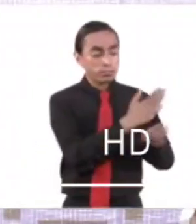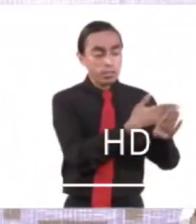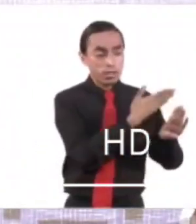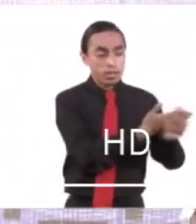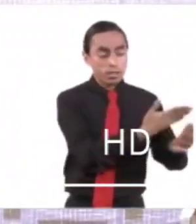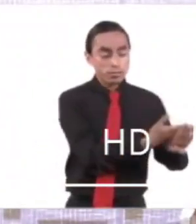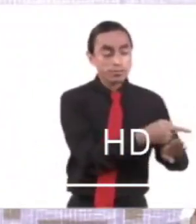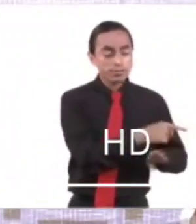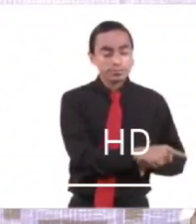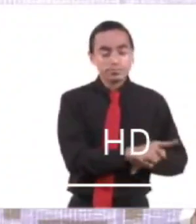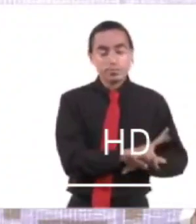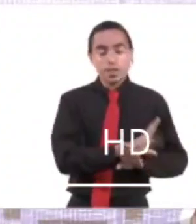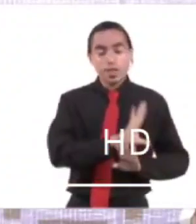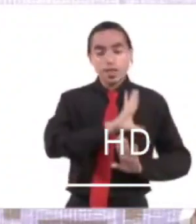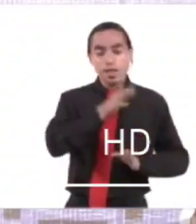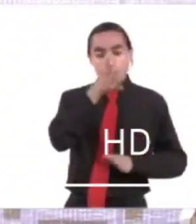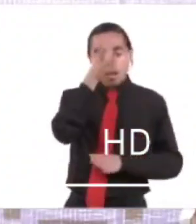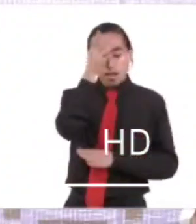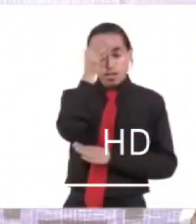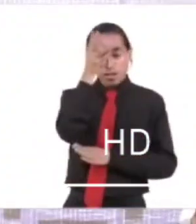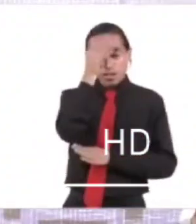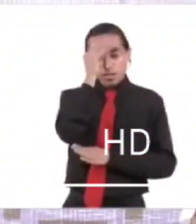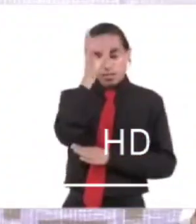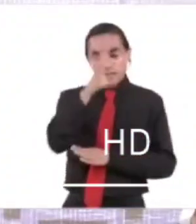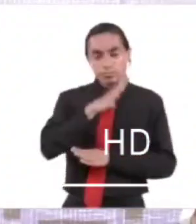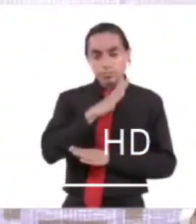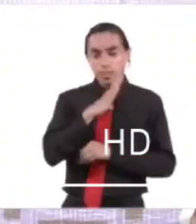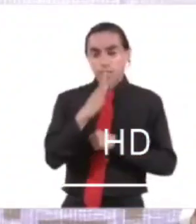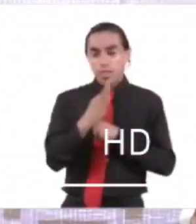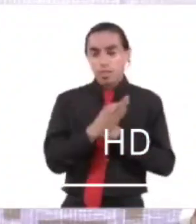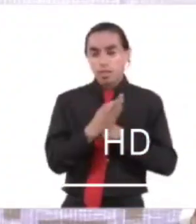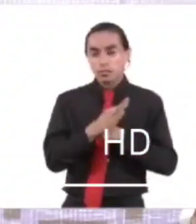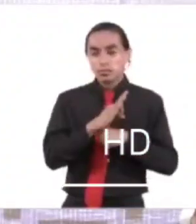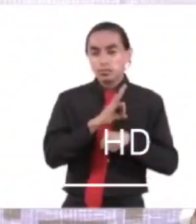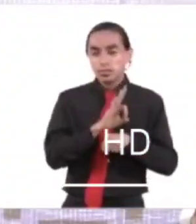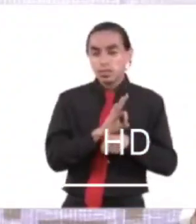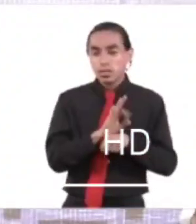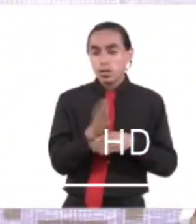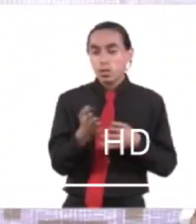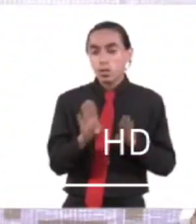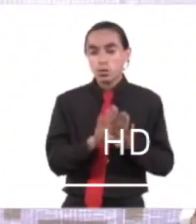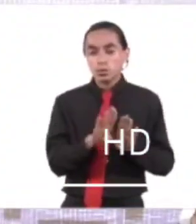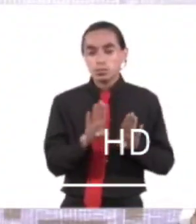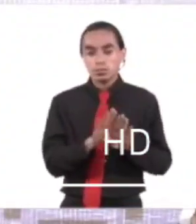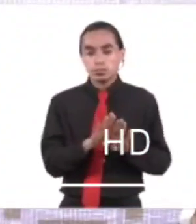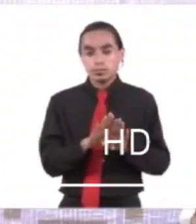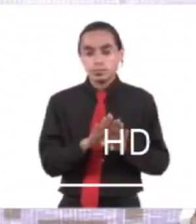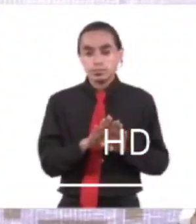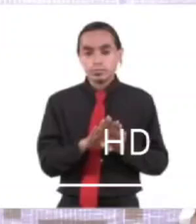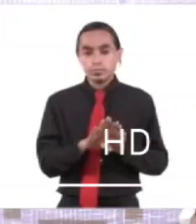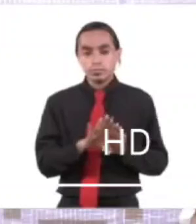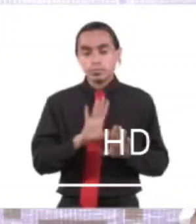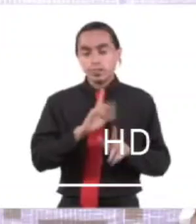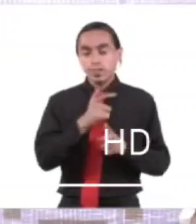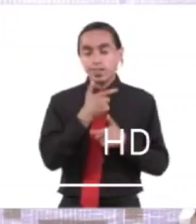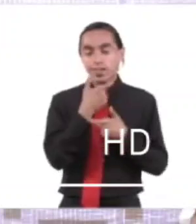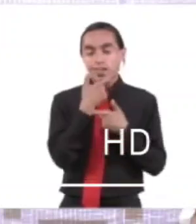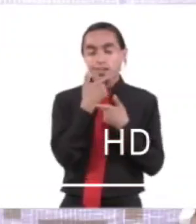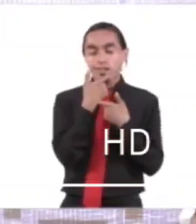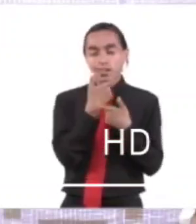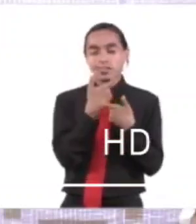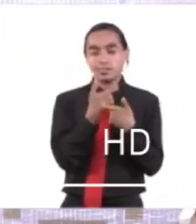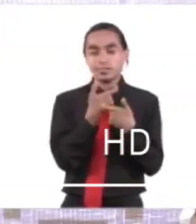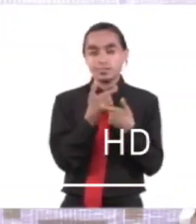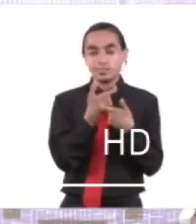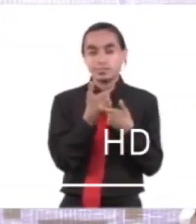pronto que la gran defensa del agredido era reírse,